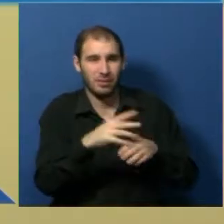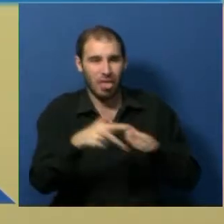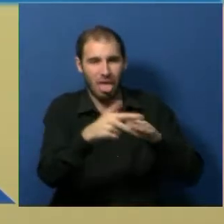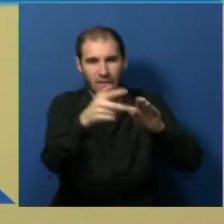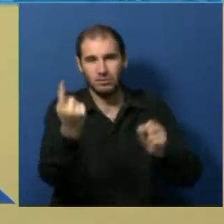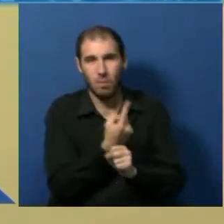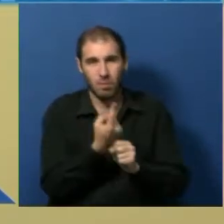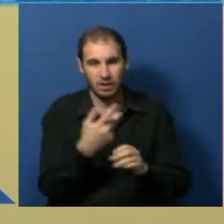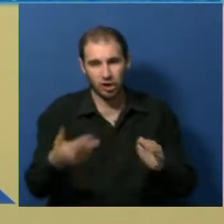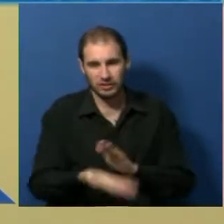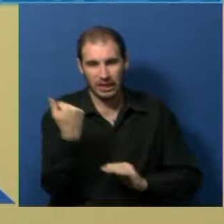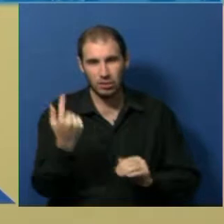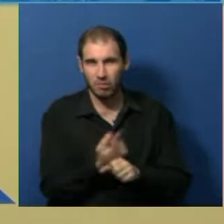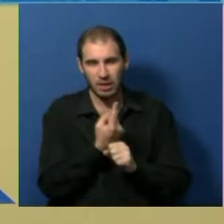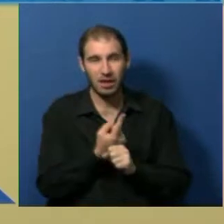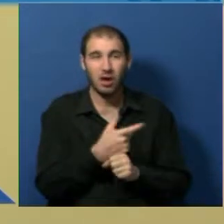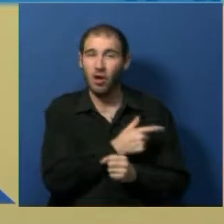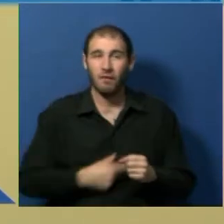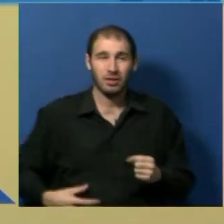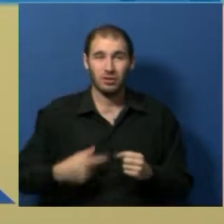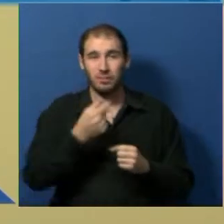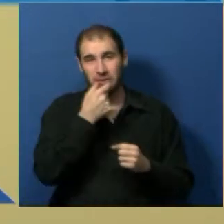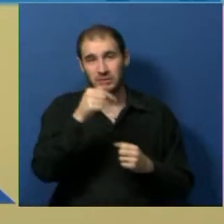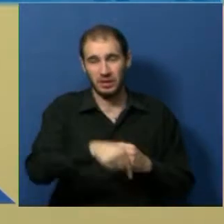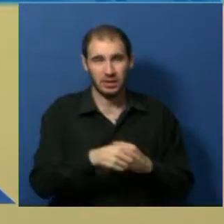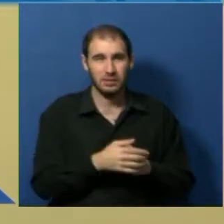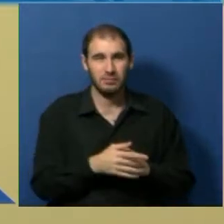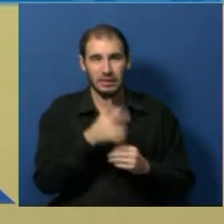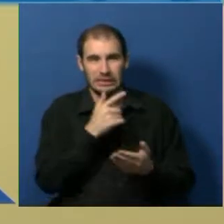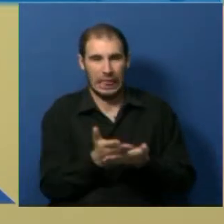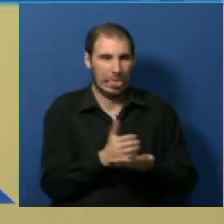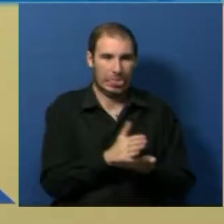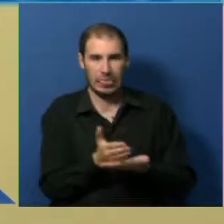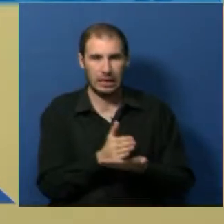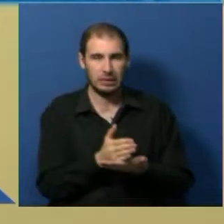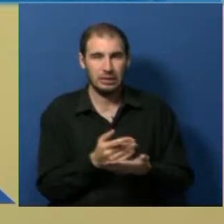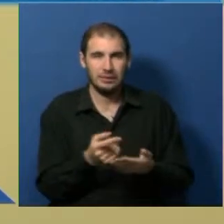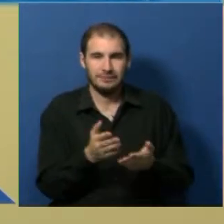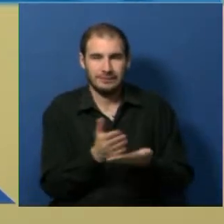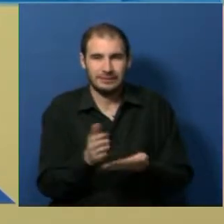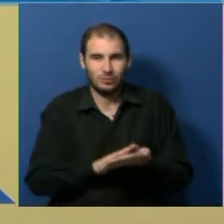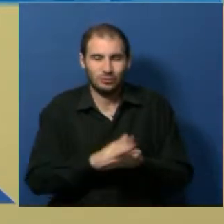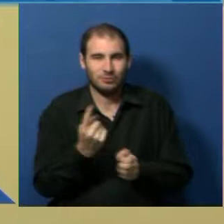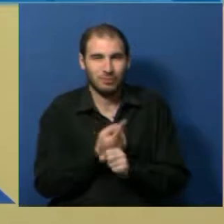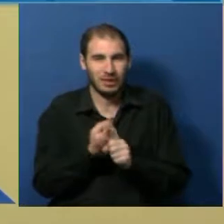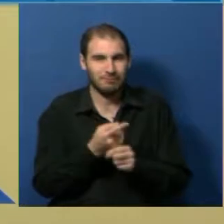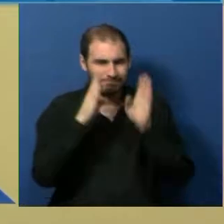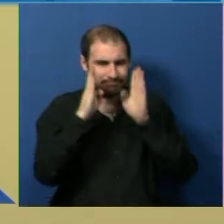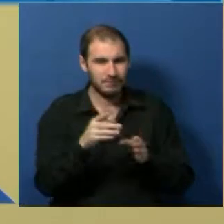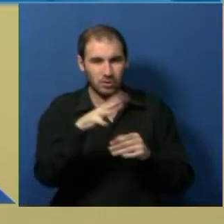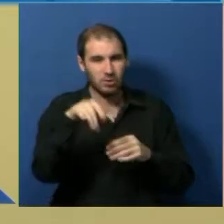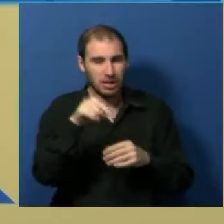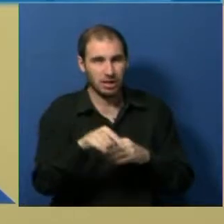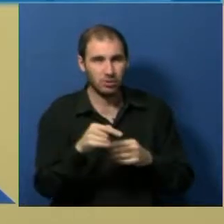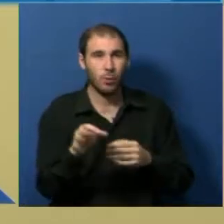ahí. Entonces el gobierno no está como el provincial, por supuesto, está como entre la espada y la pared, ¿no? No tiene mucho margen. Sí, apuntar, digamos, a estos